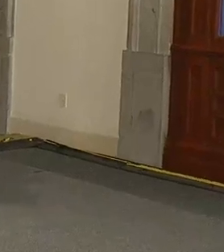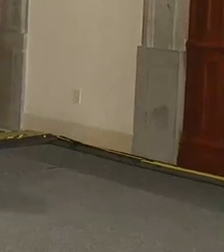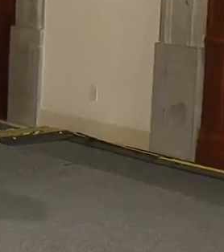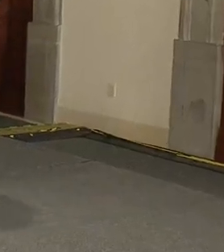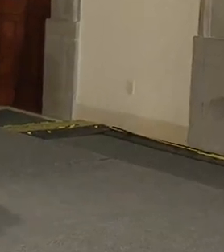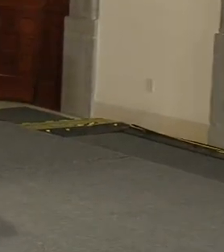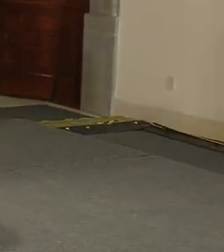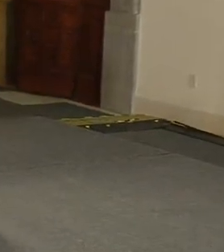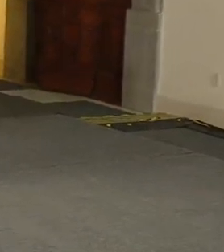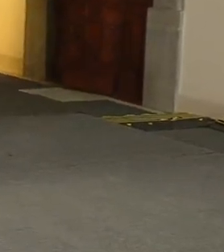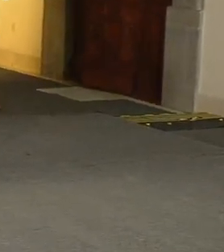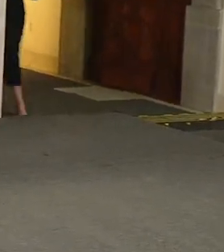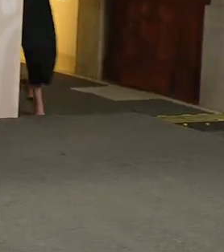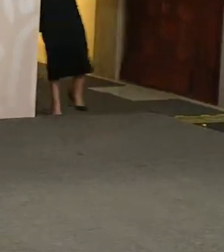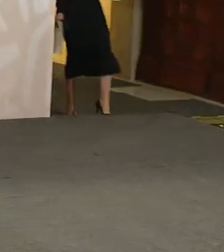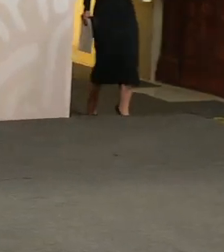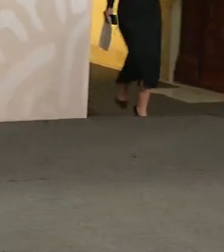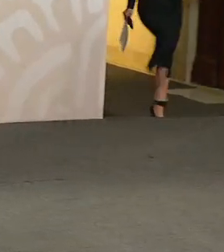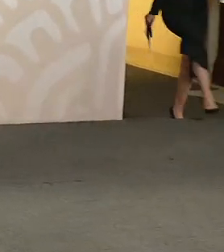días.